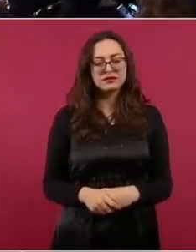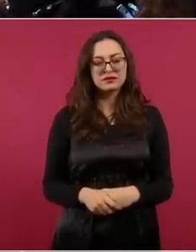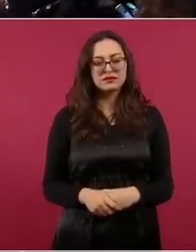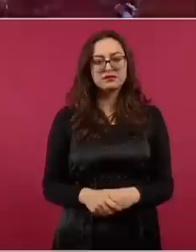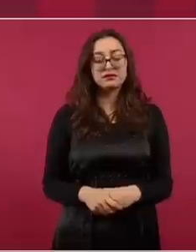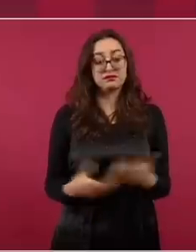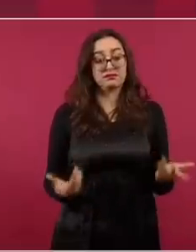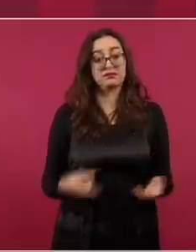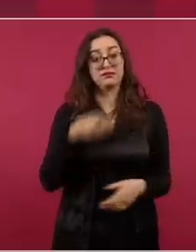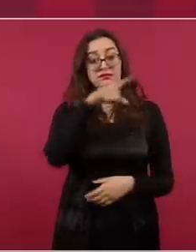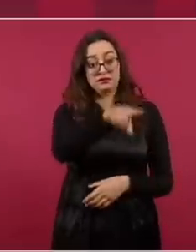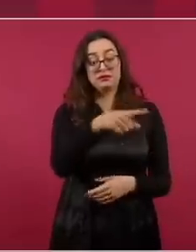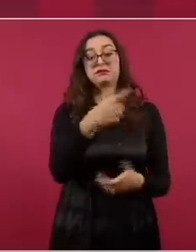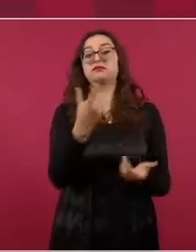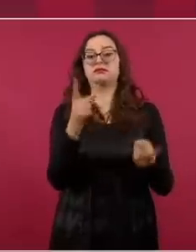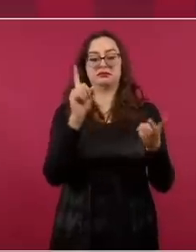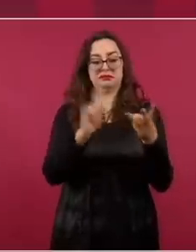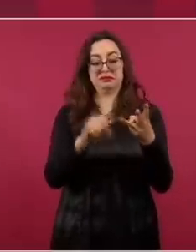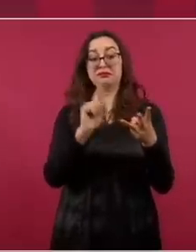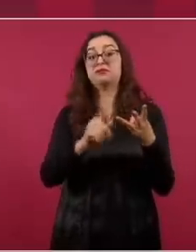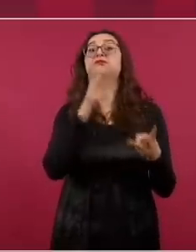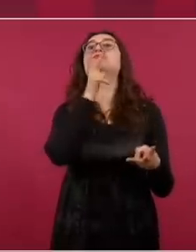perforaban Pozos